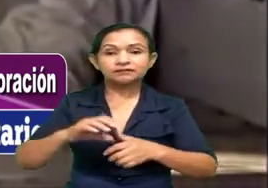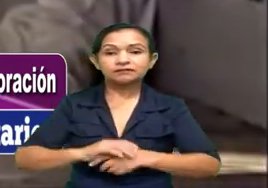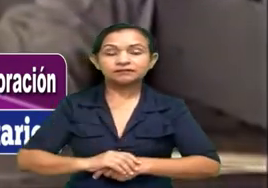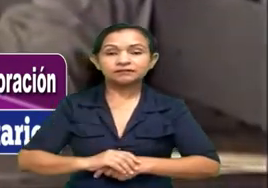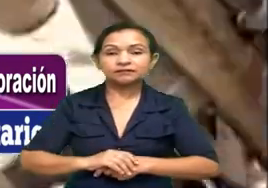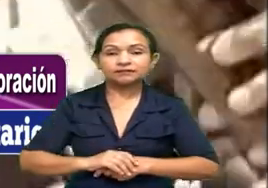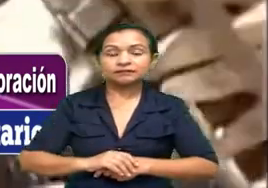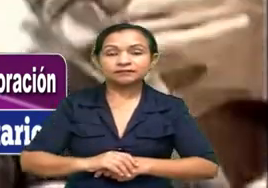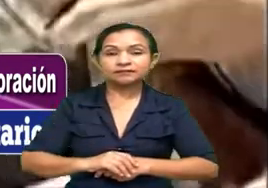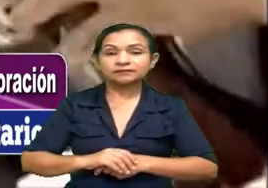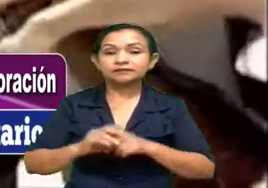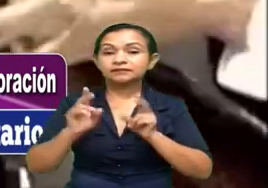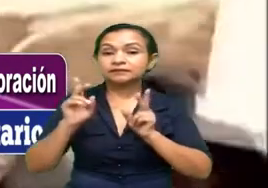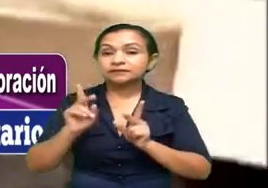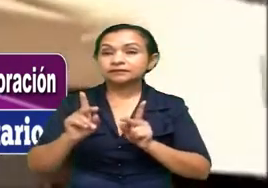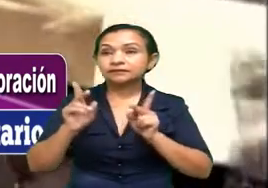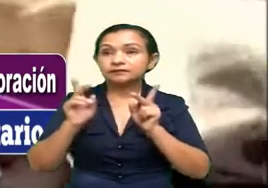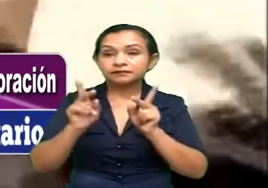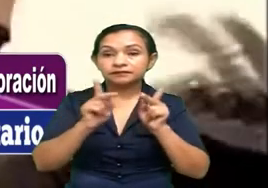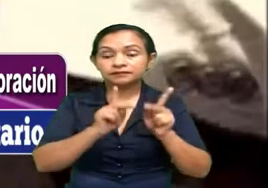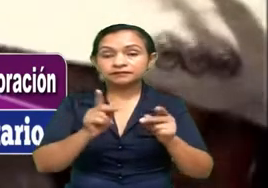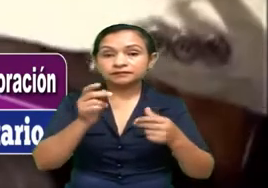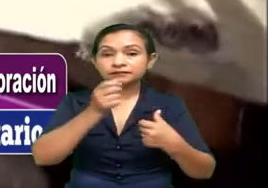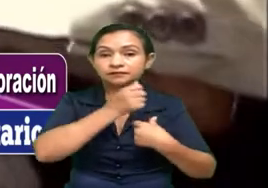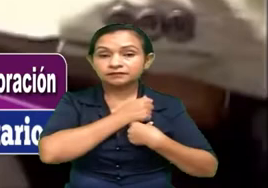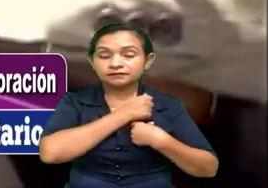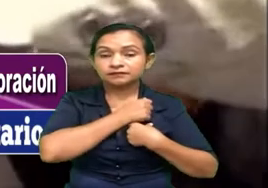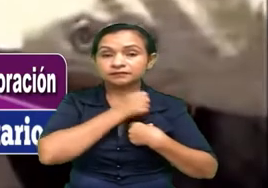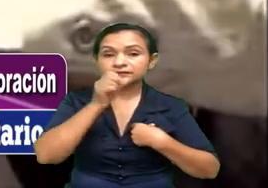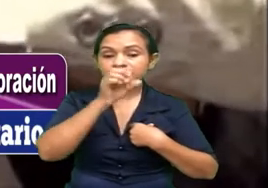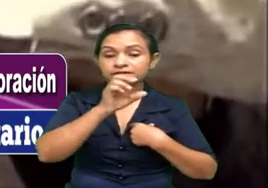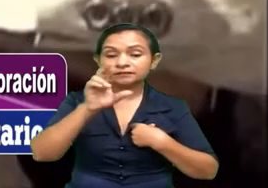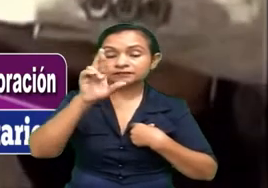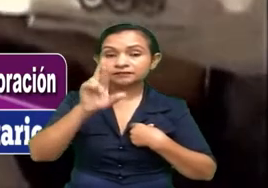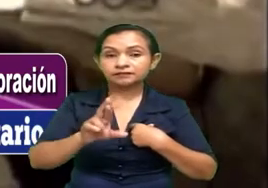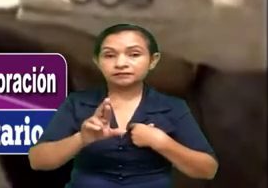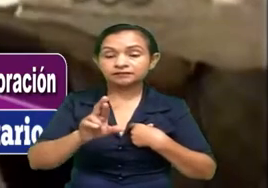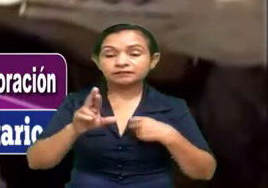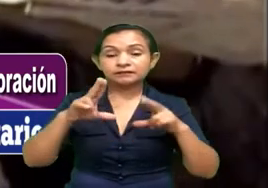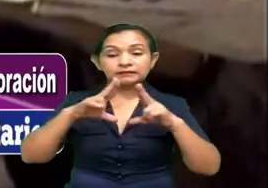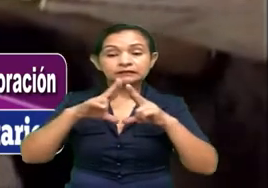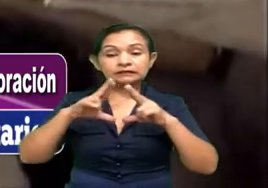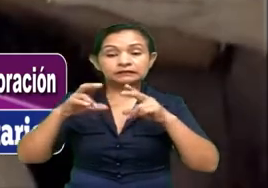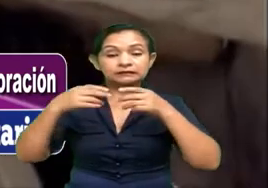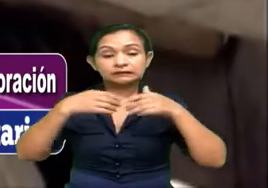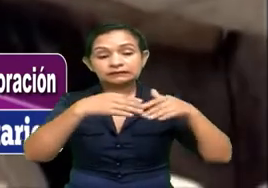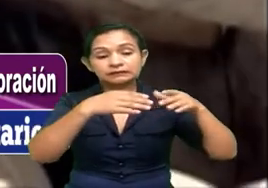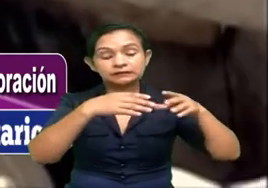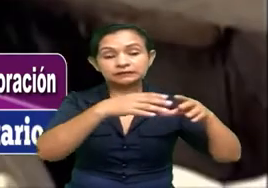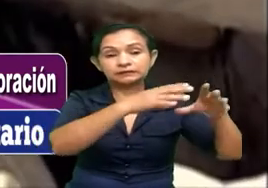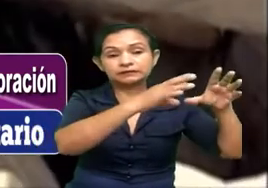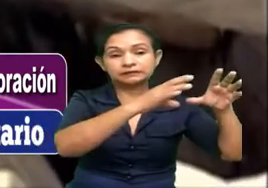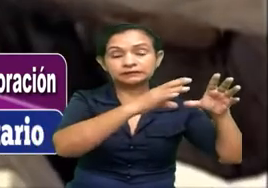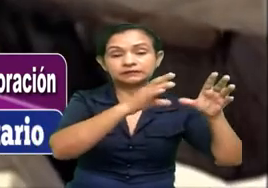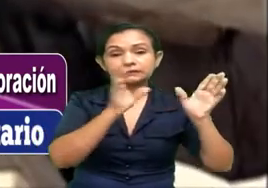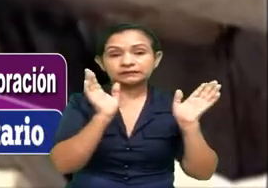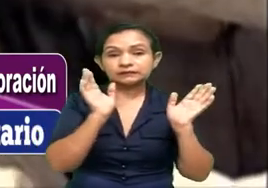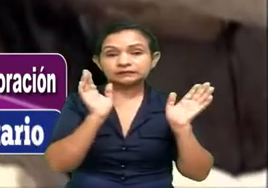lo providencial, el ejército de Costa Rica tiene que salir de Nicaragua por la epidemia de